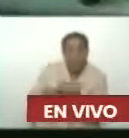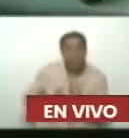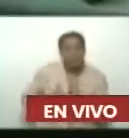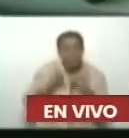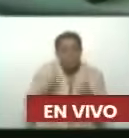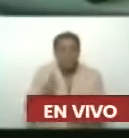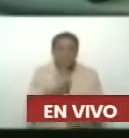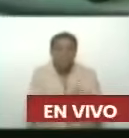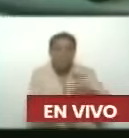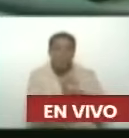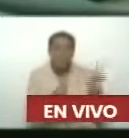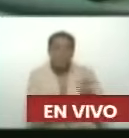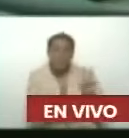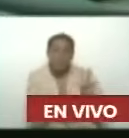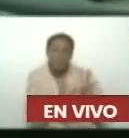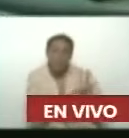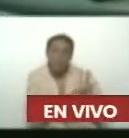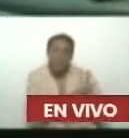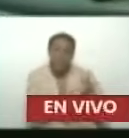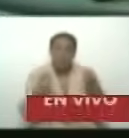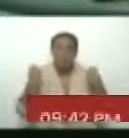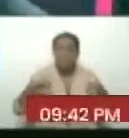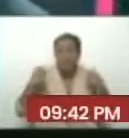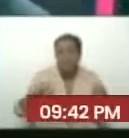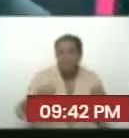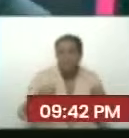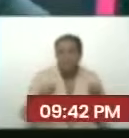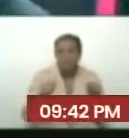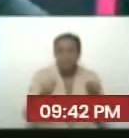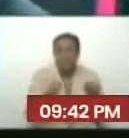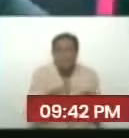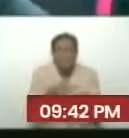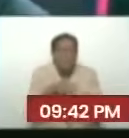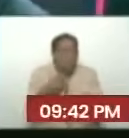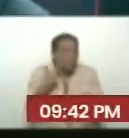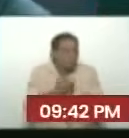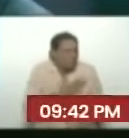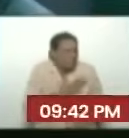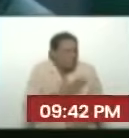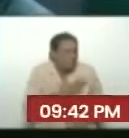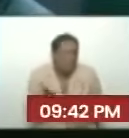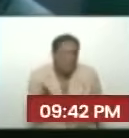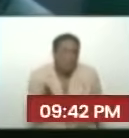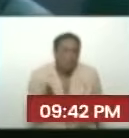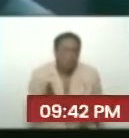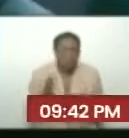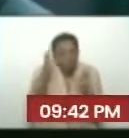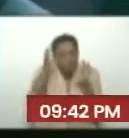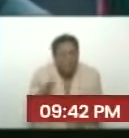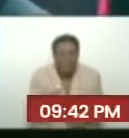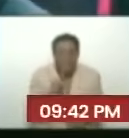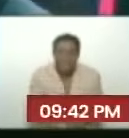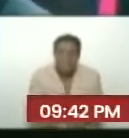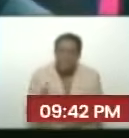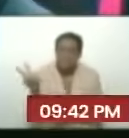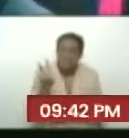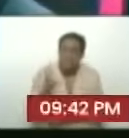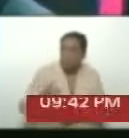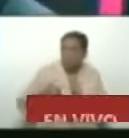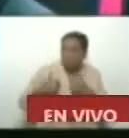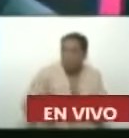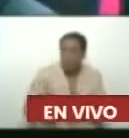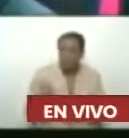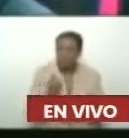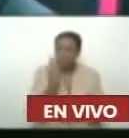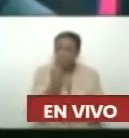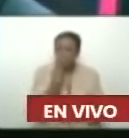decidimos defender a Venezuela con la mayor de nuestras convicciones, para poder así no